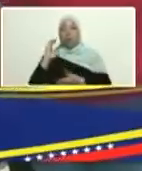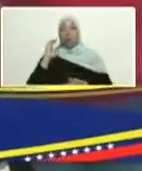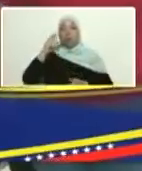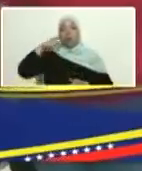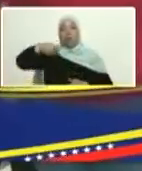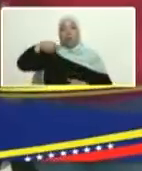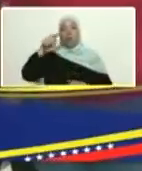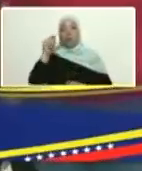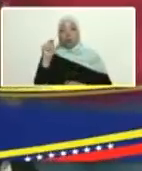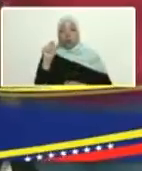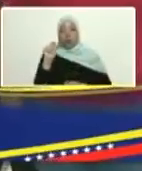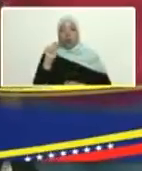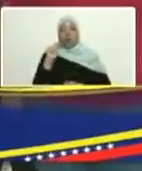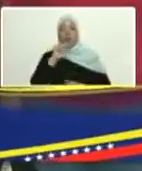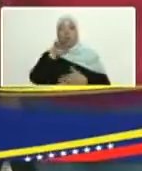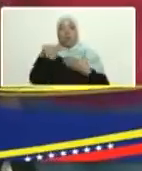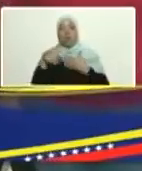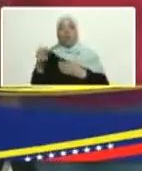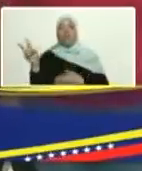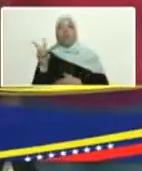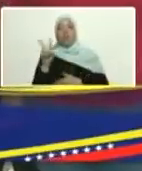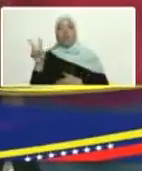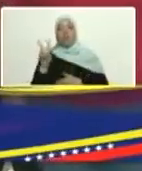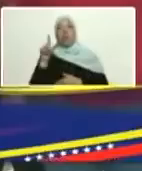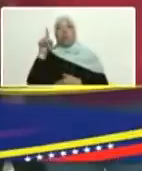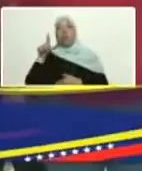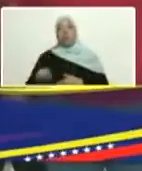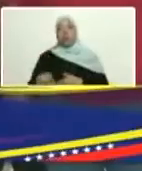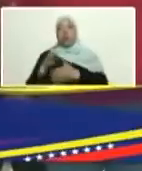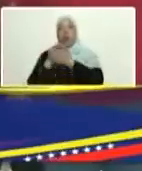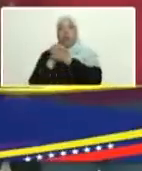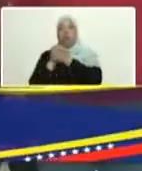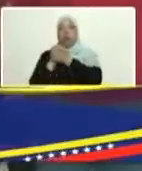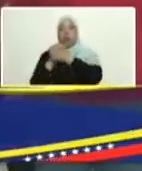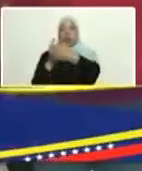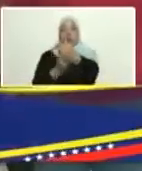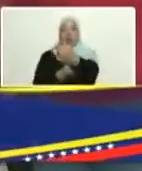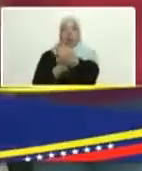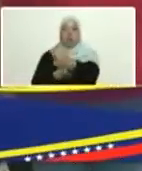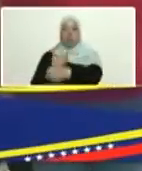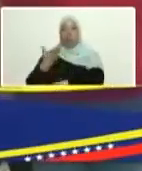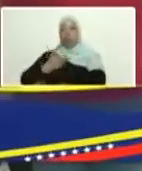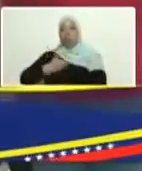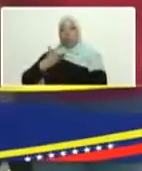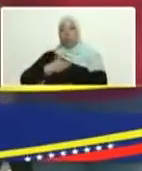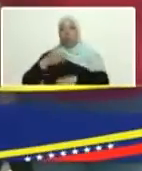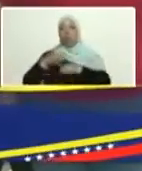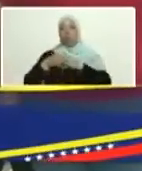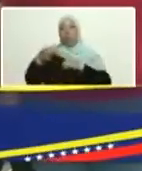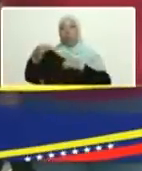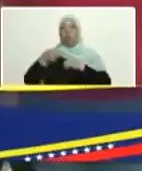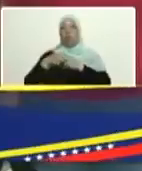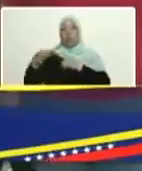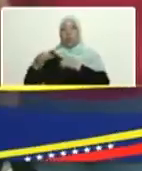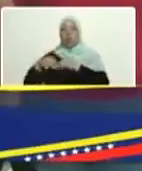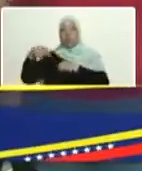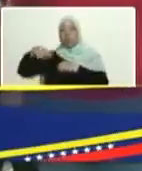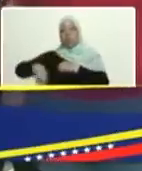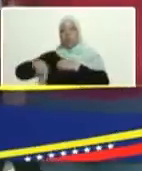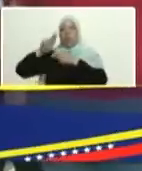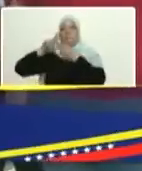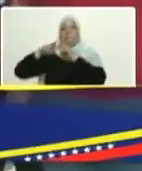de nuestro querido país. Se encuentra con nosotros también nuestro hermano, el alcalde del municipio Páez de Acarigua,